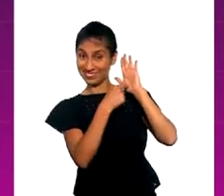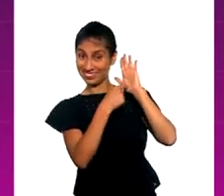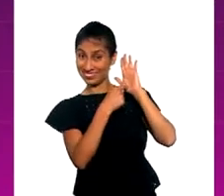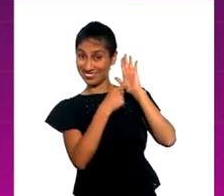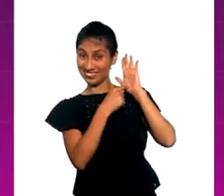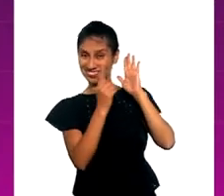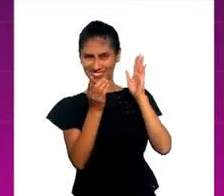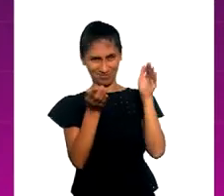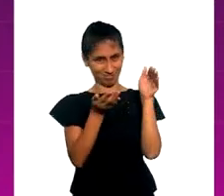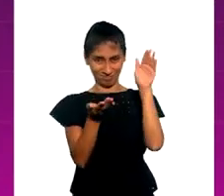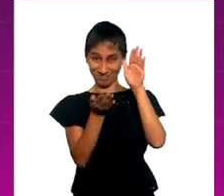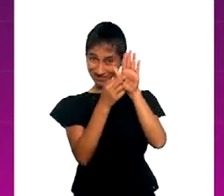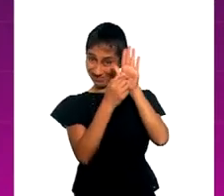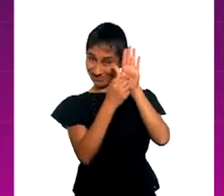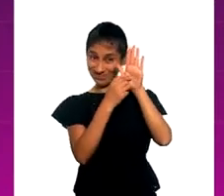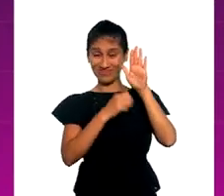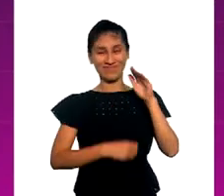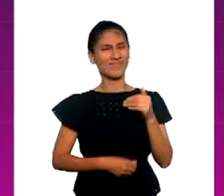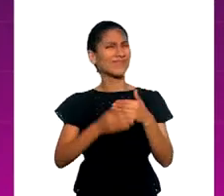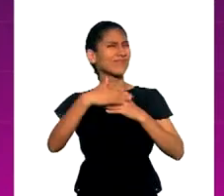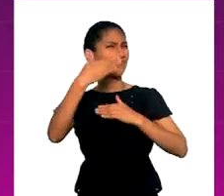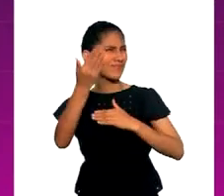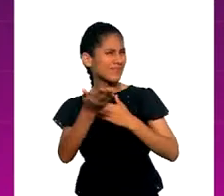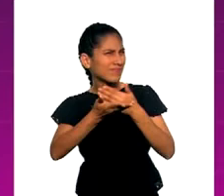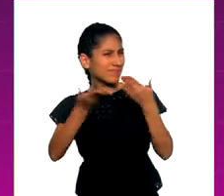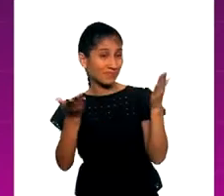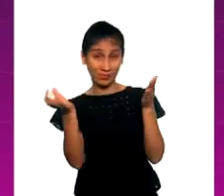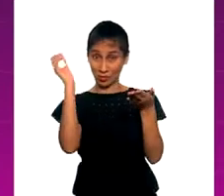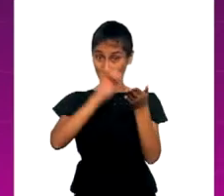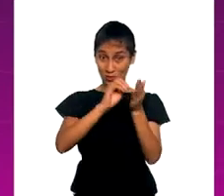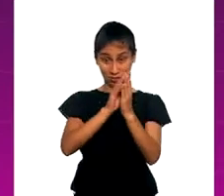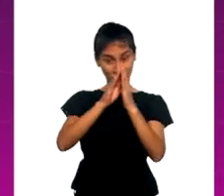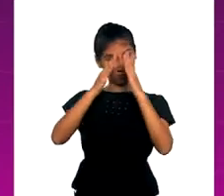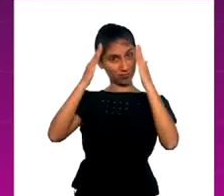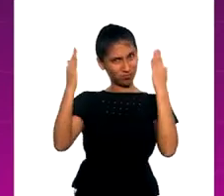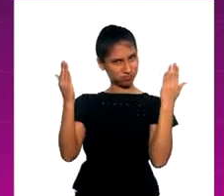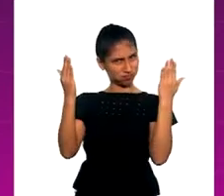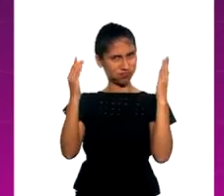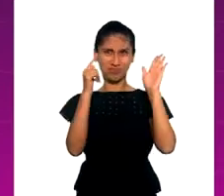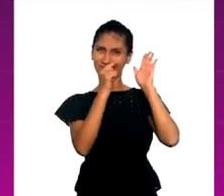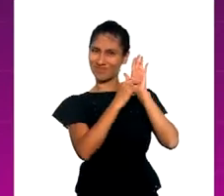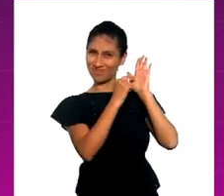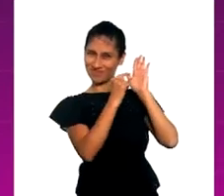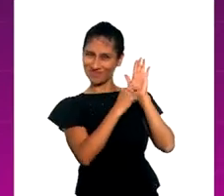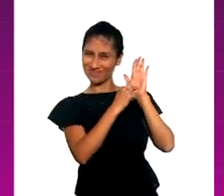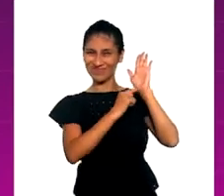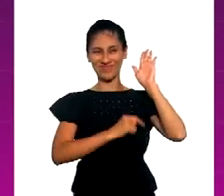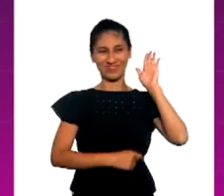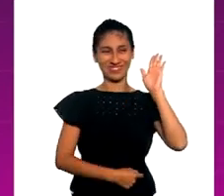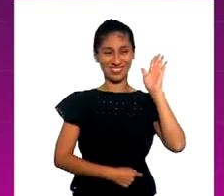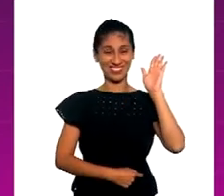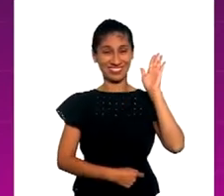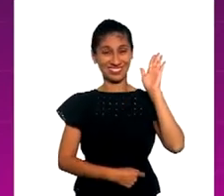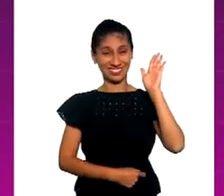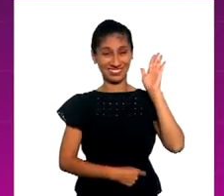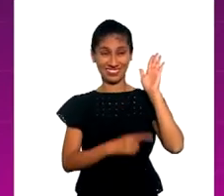marcado el dobles luego regresa lo a la posición en la que estaba